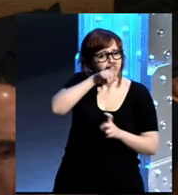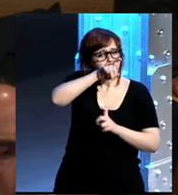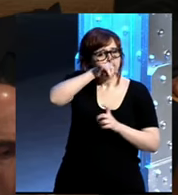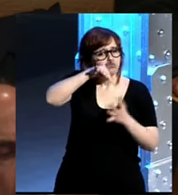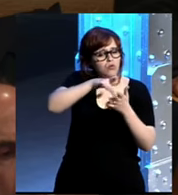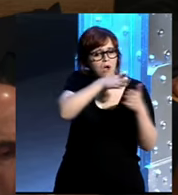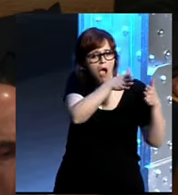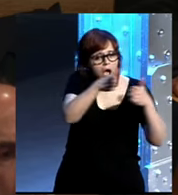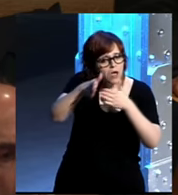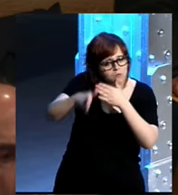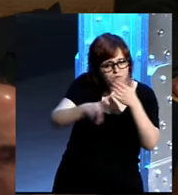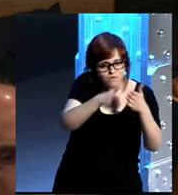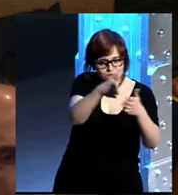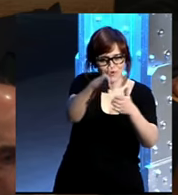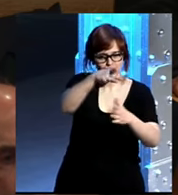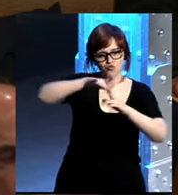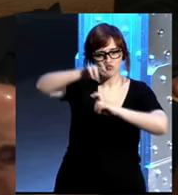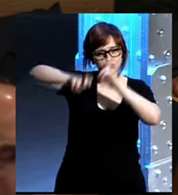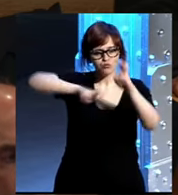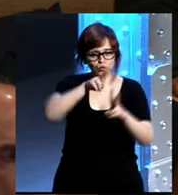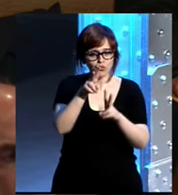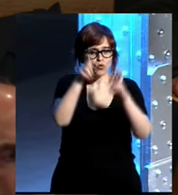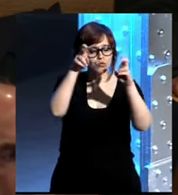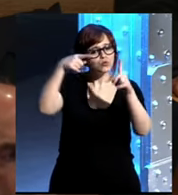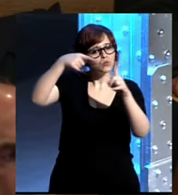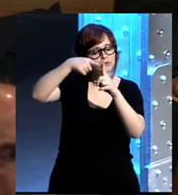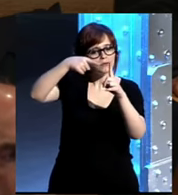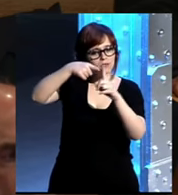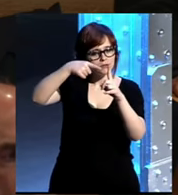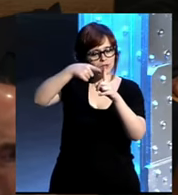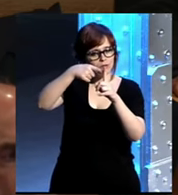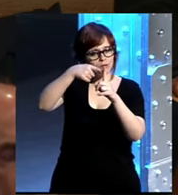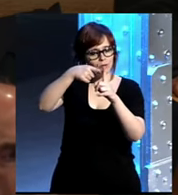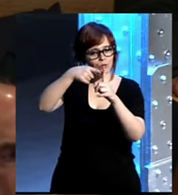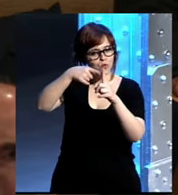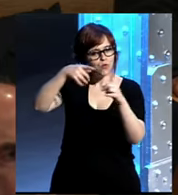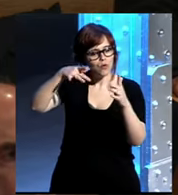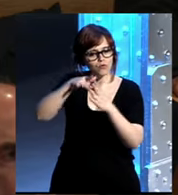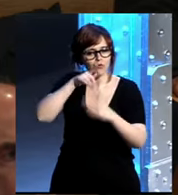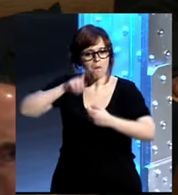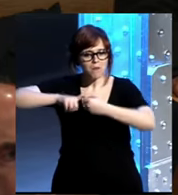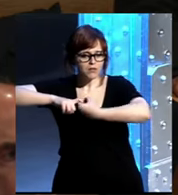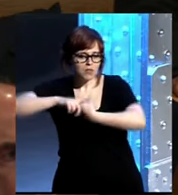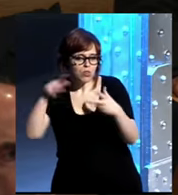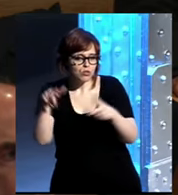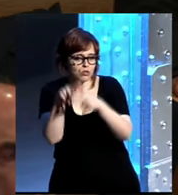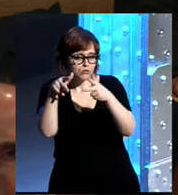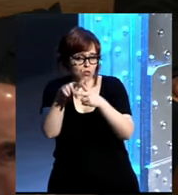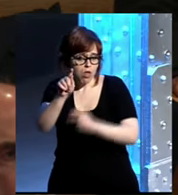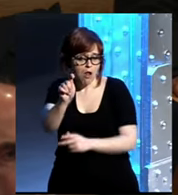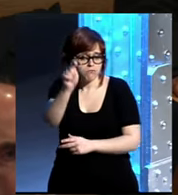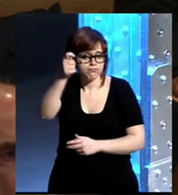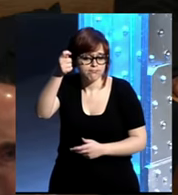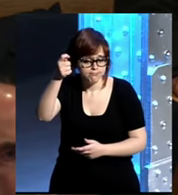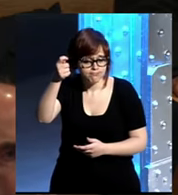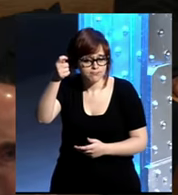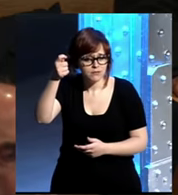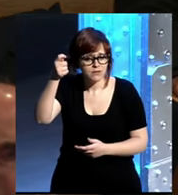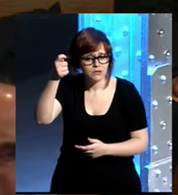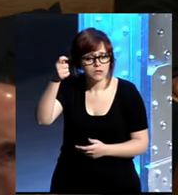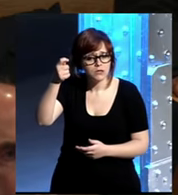abran nuevas posibilidades de participación de lo social y de la empresa, ¿no? En ese sentido, como bueno, tú,